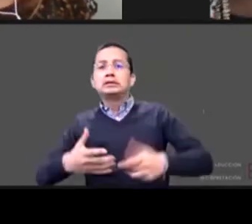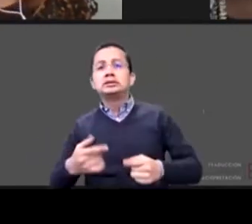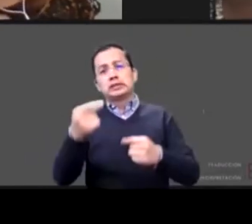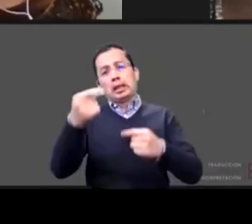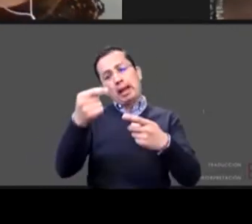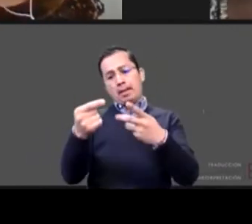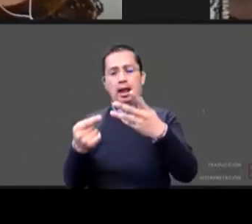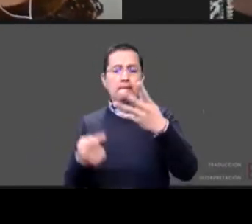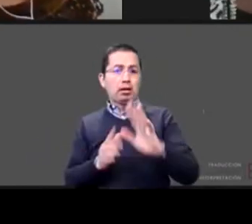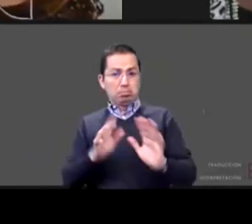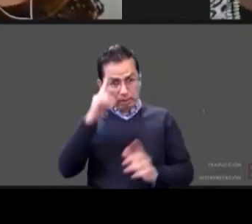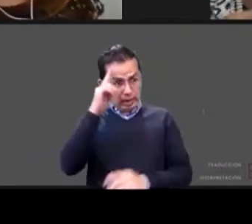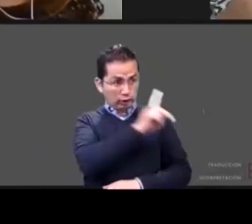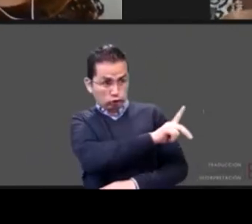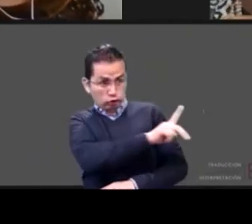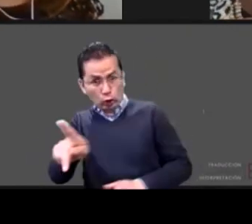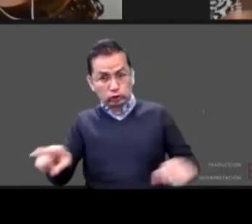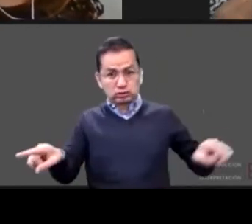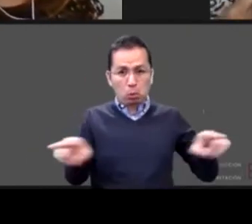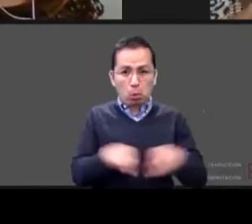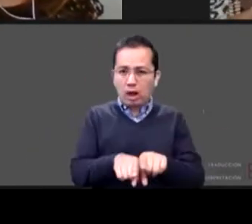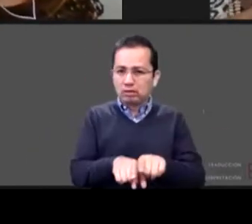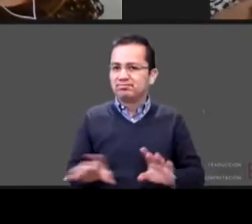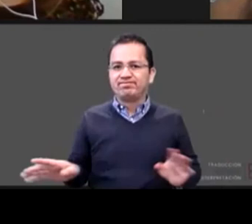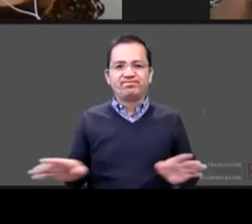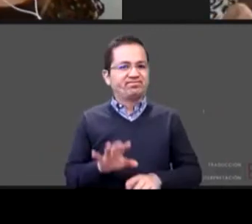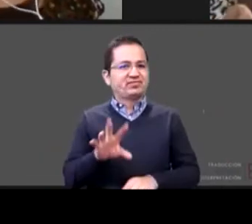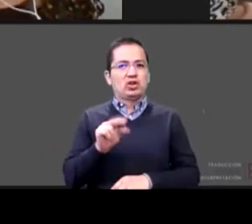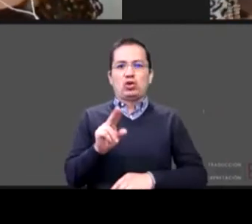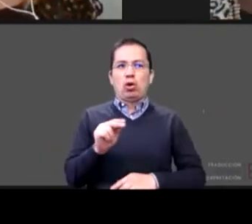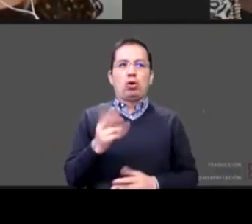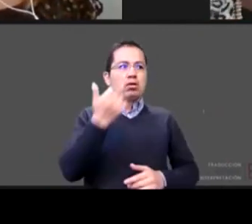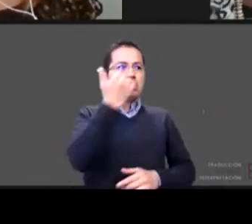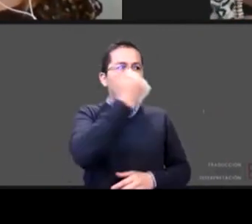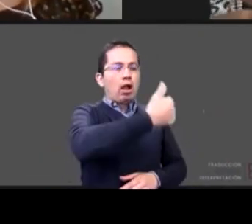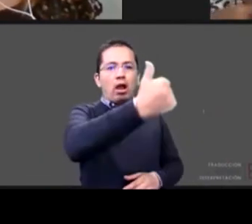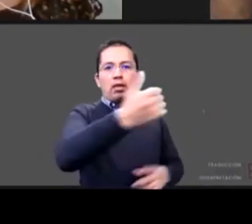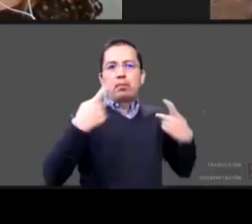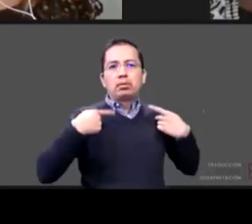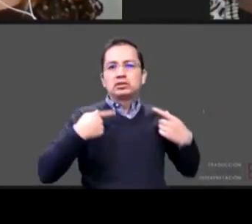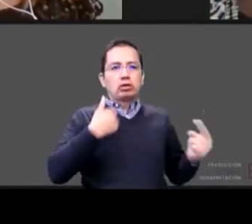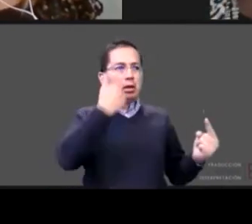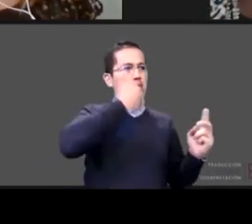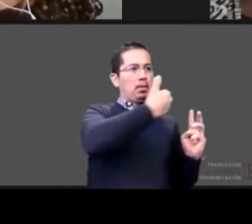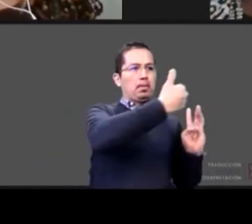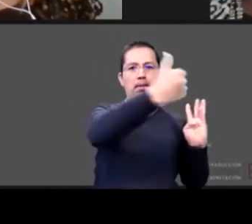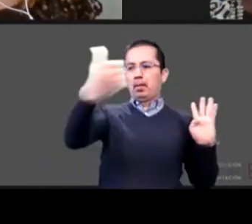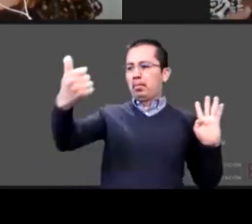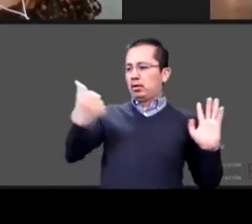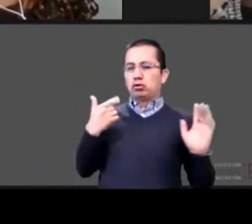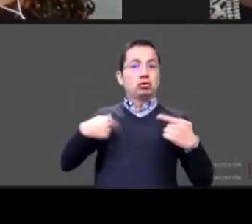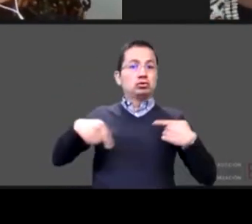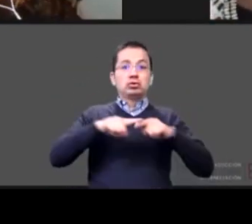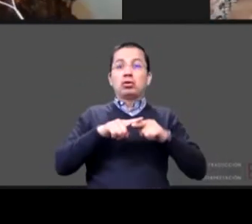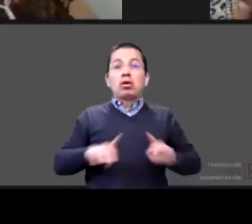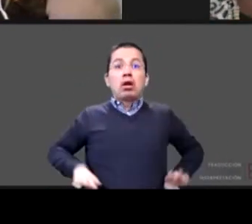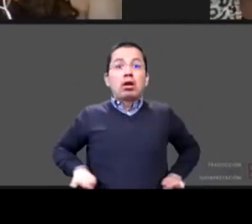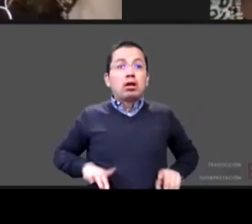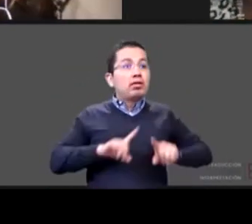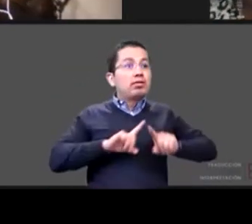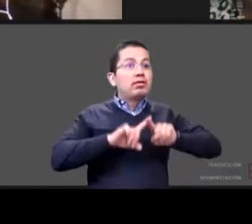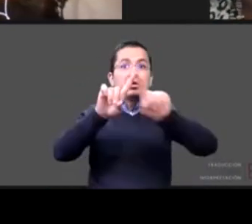en todos los niños, pero todos nosotros somos individuos con nuestros retos, con